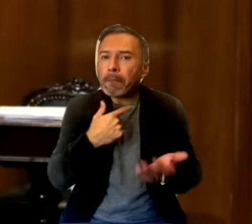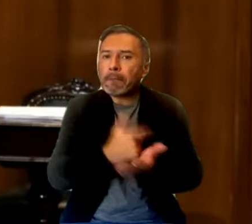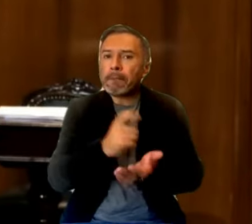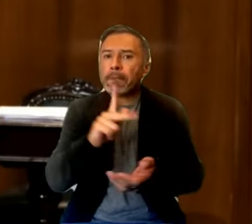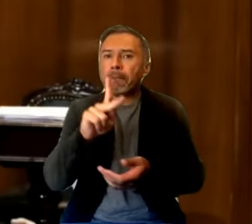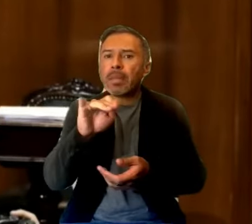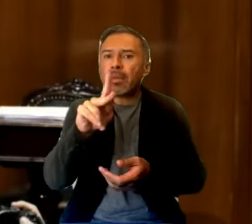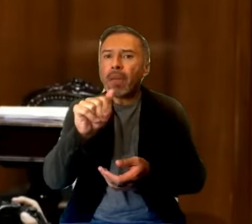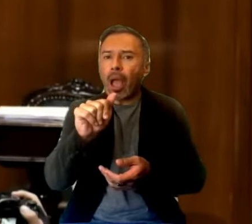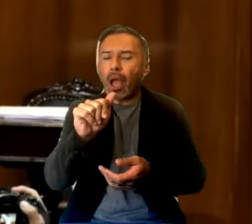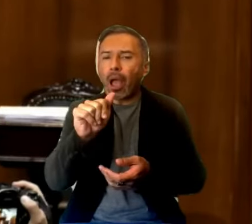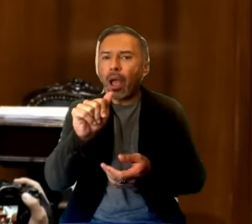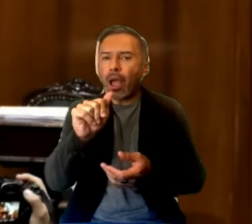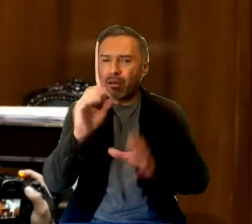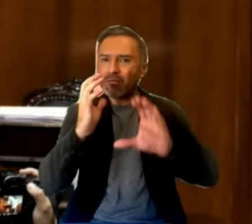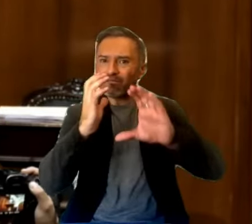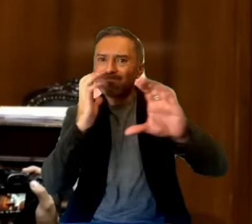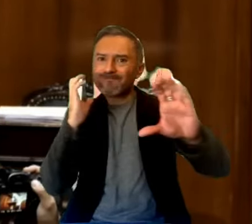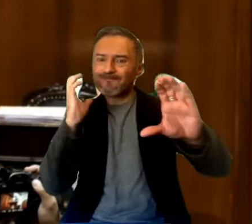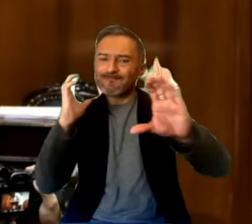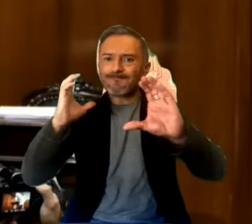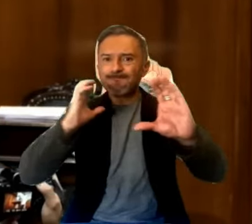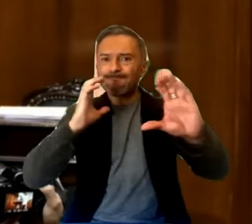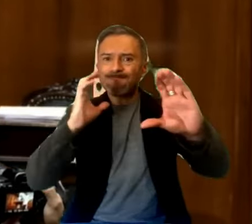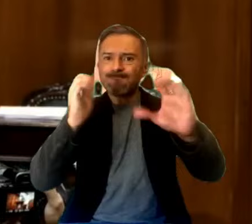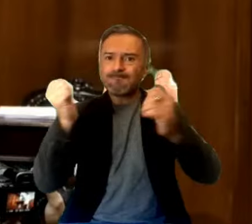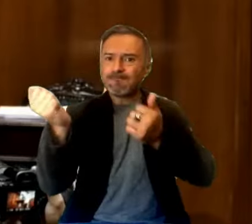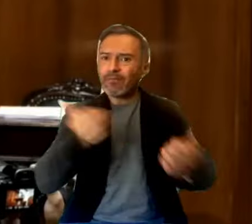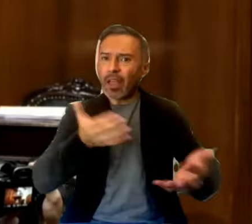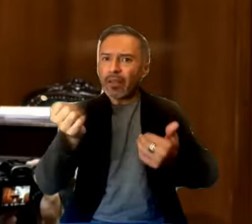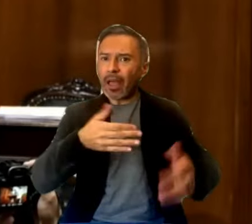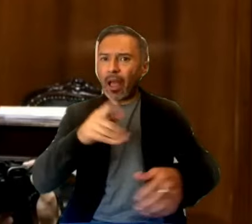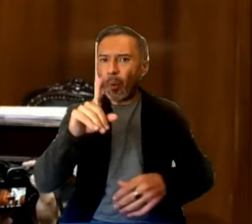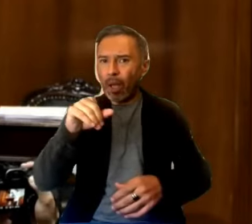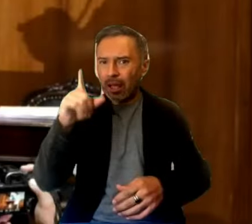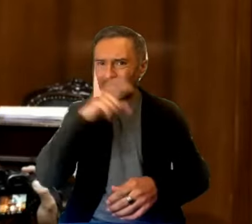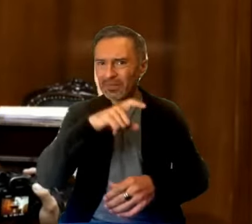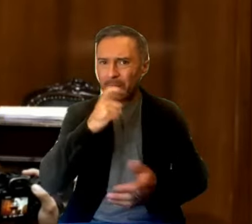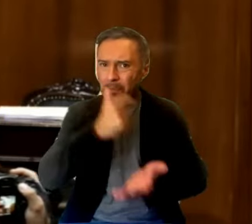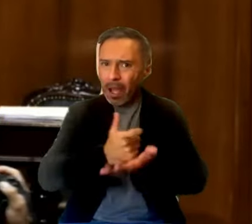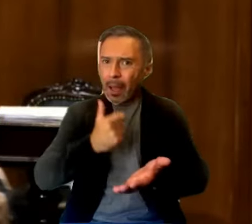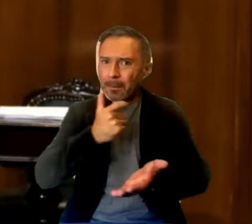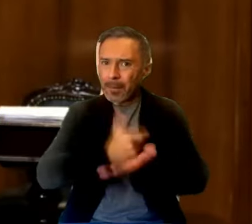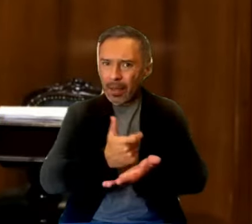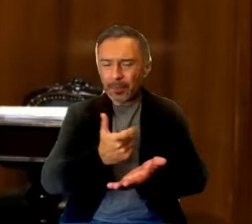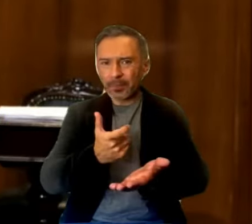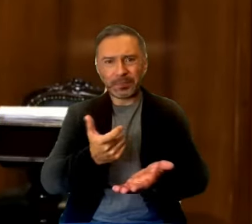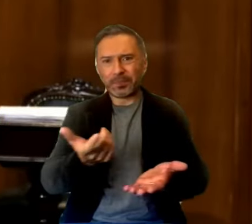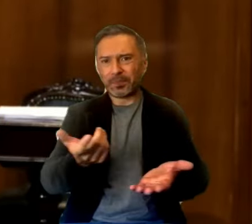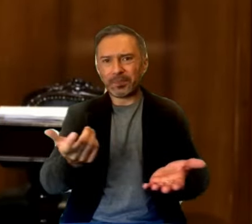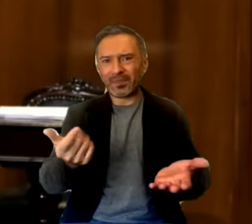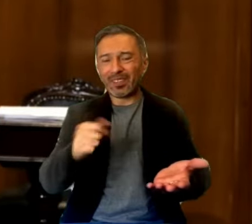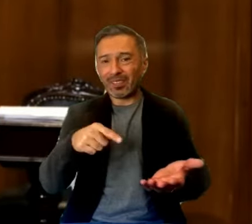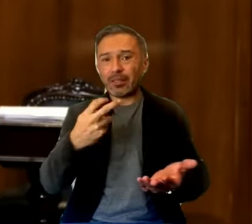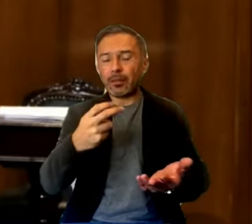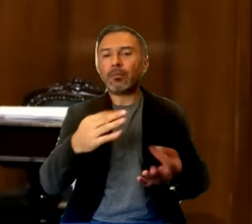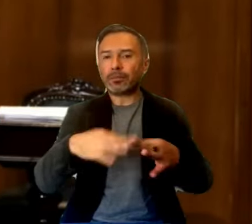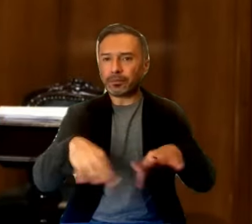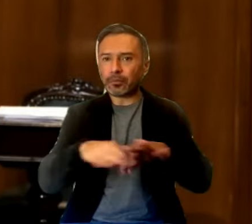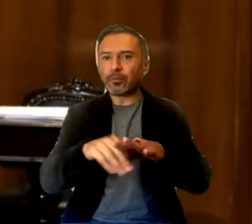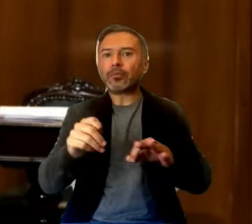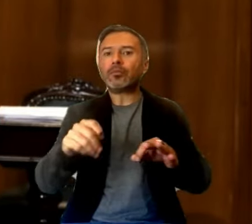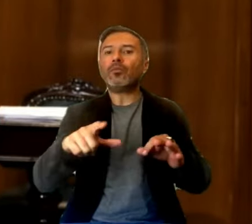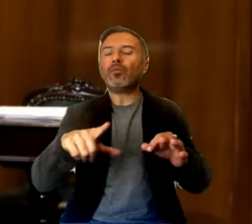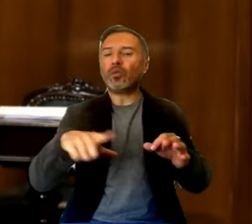misma. Consideramos que desde esta soberanía podemos lograr resultados que permitan visualizar las necesidades de